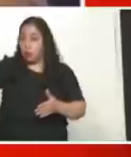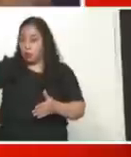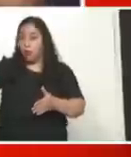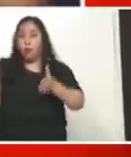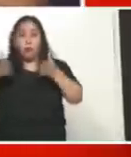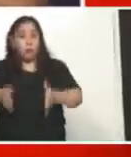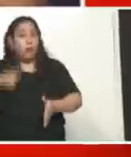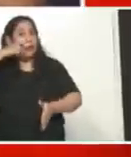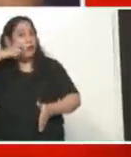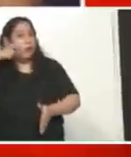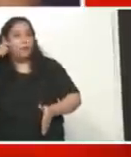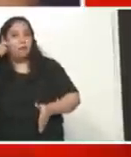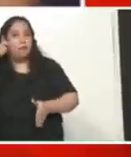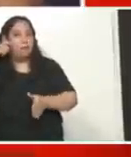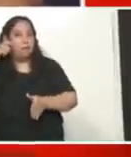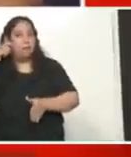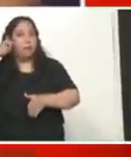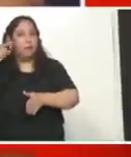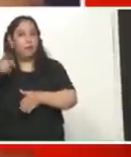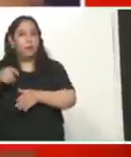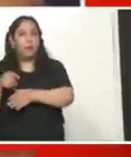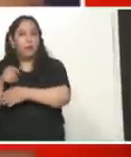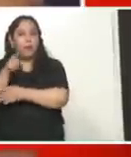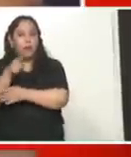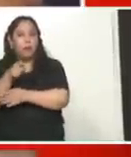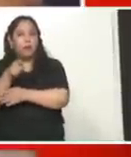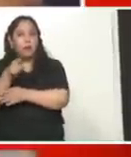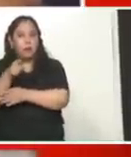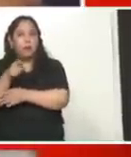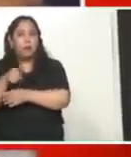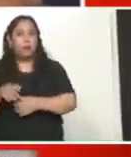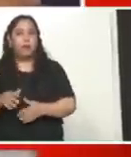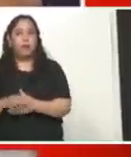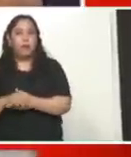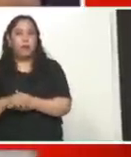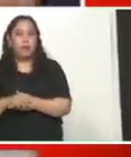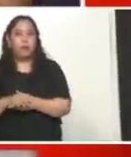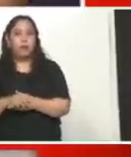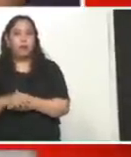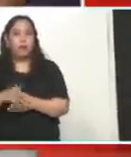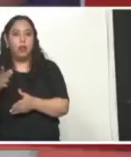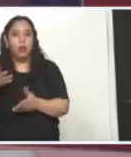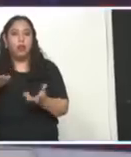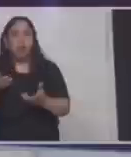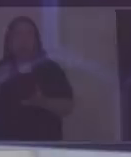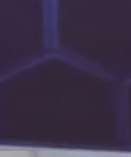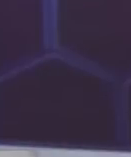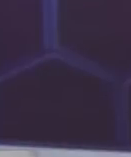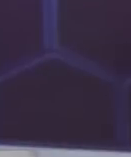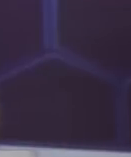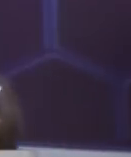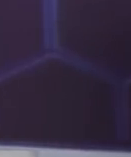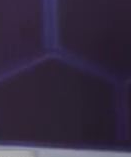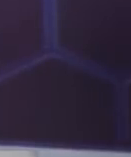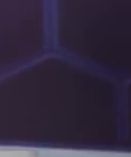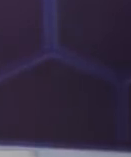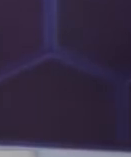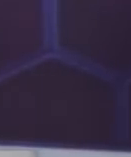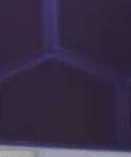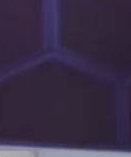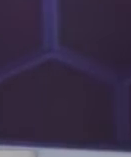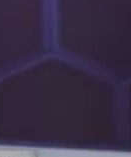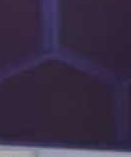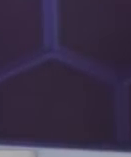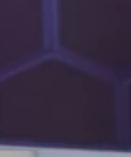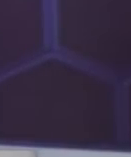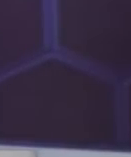lo que habló, y eso es lo que determina a una persona. Lo que dice con palabras es como lo del perro